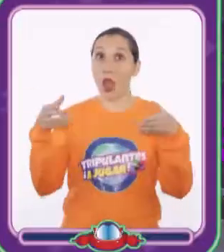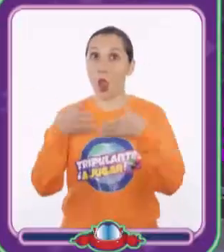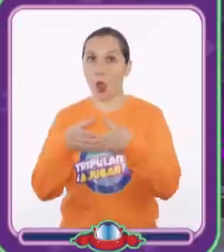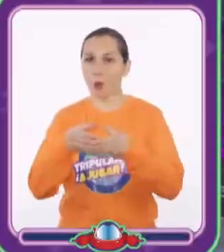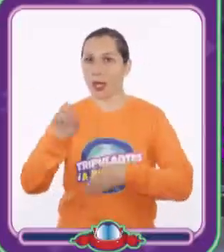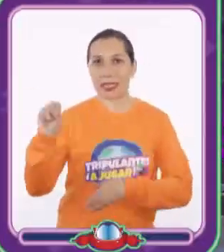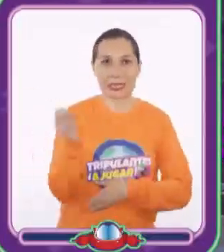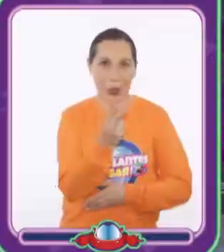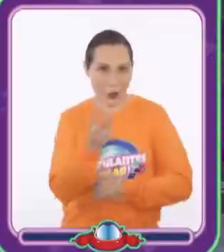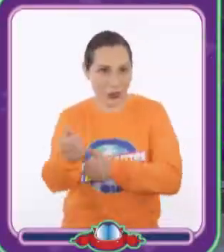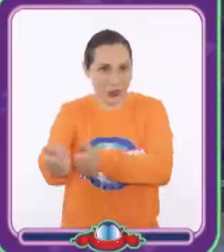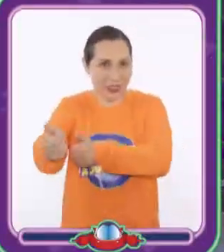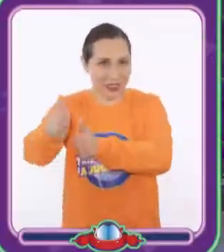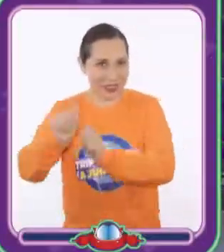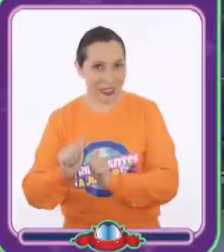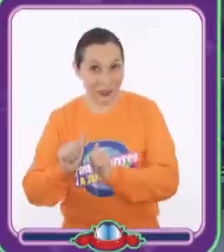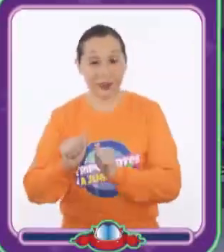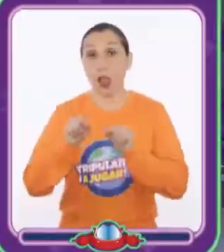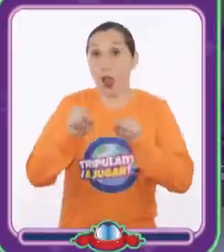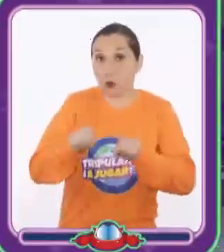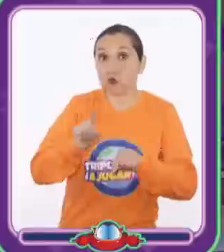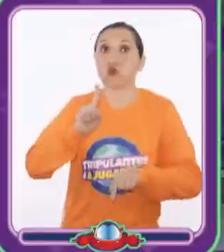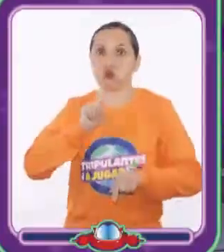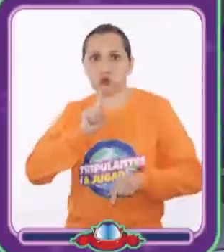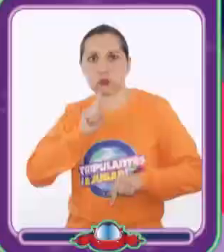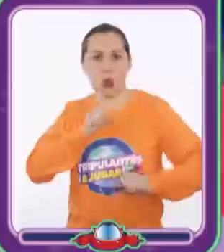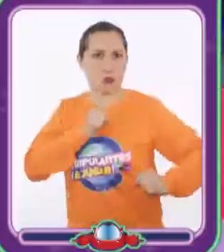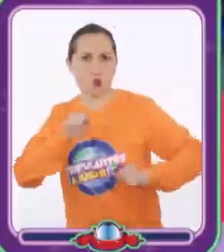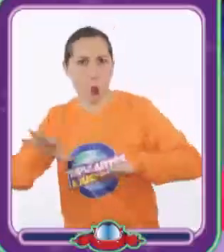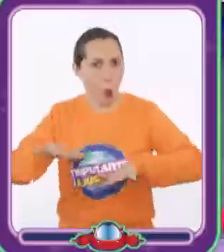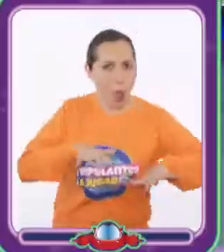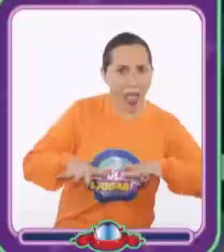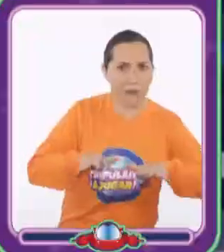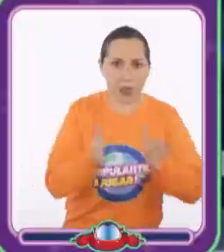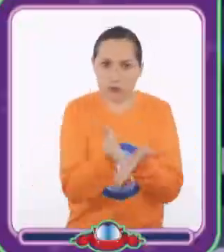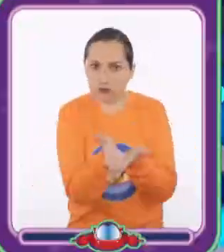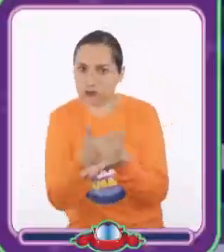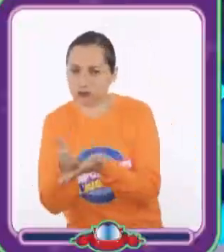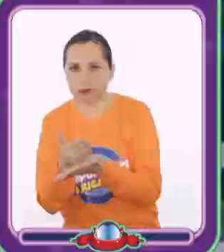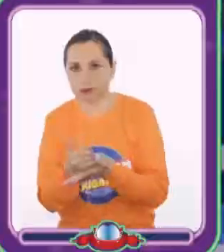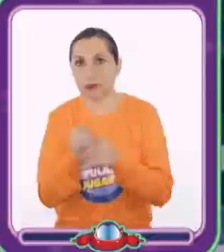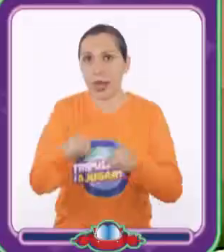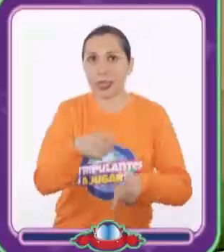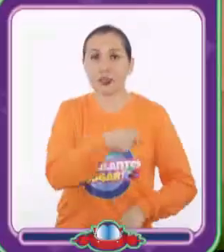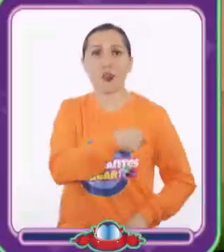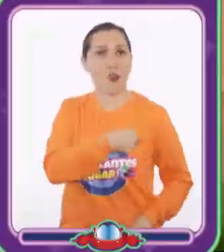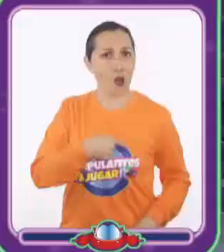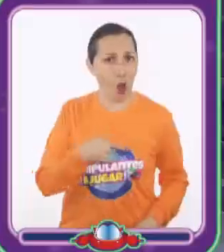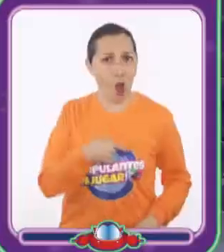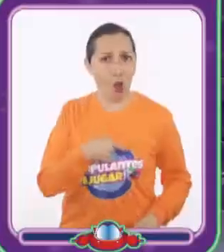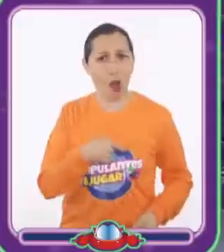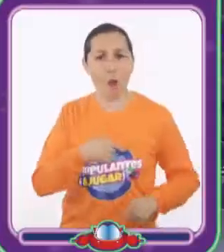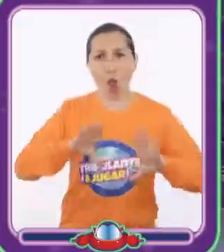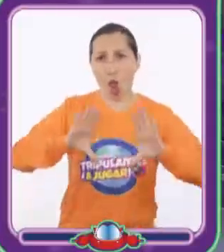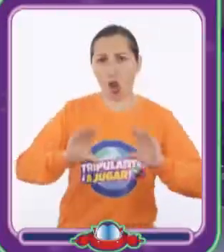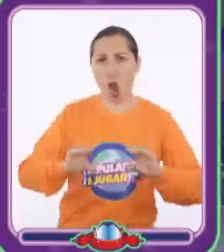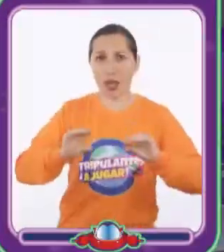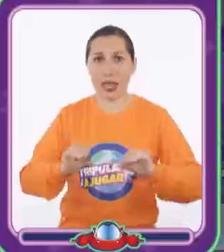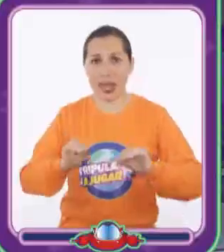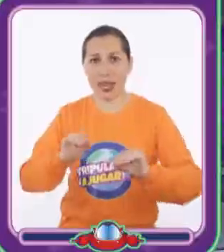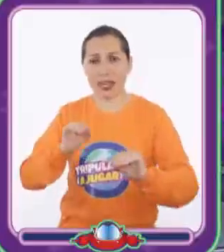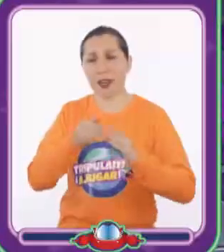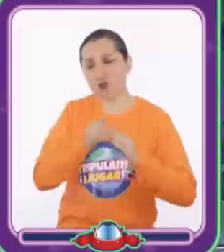Bienvenida, tripulación, al segundo desafío. Aquí tendrán que moverse y organizarse. Esto se llama